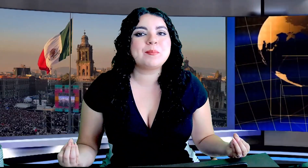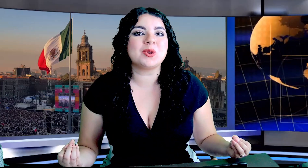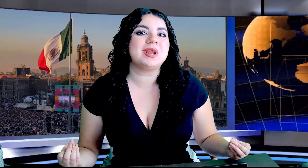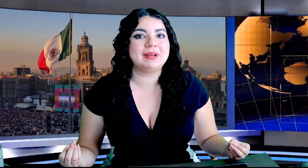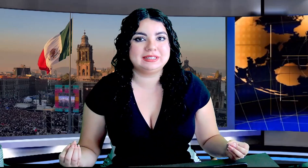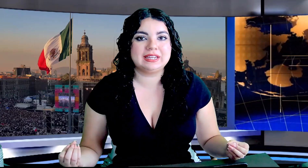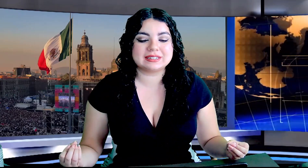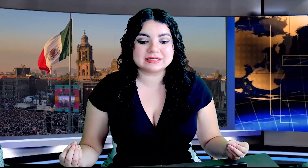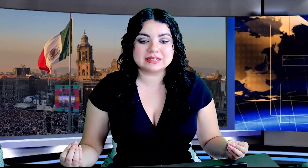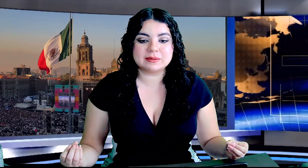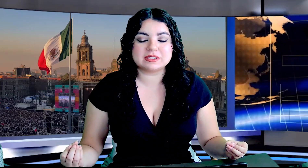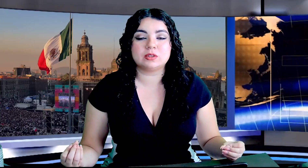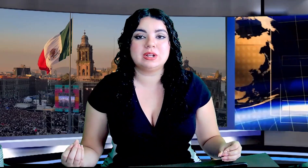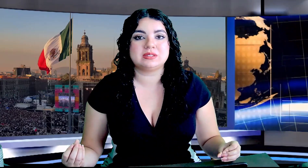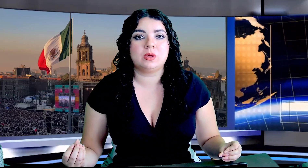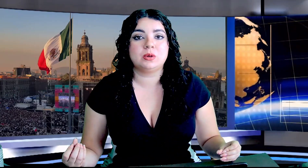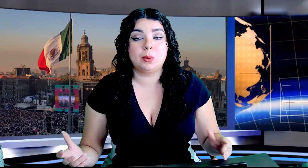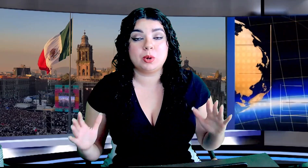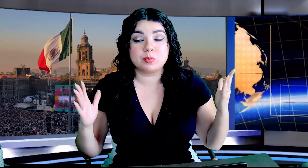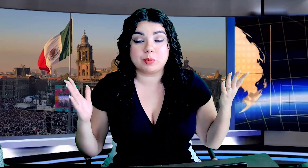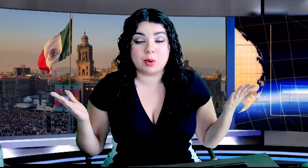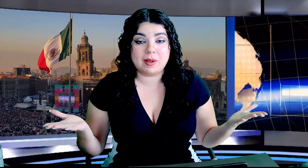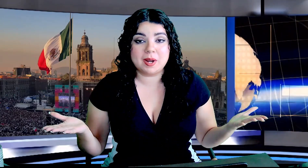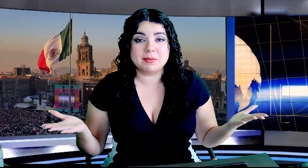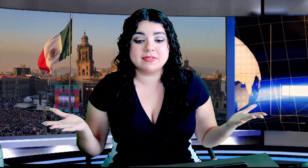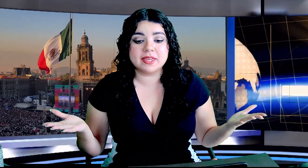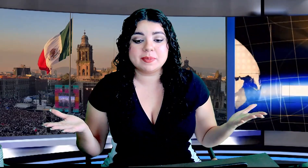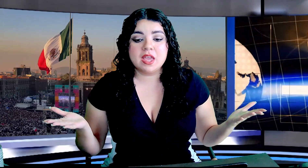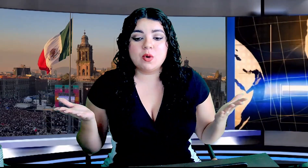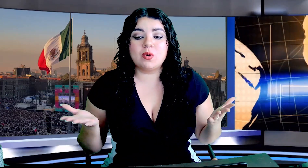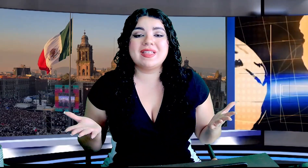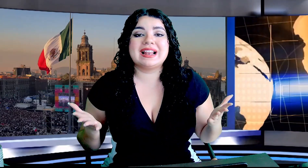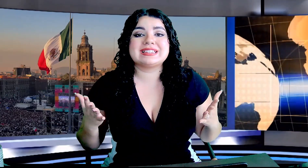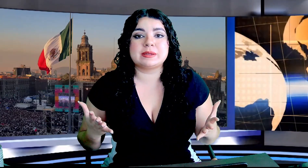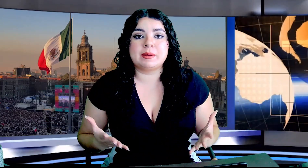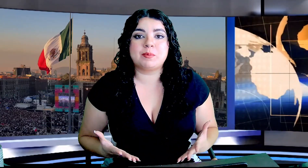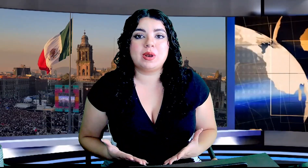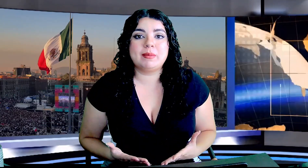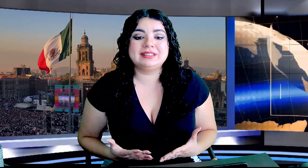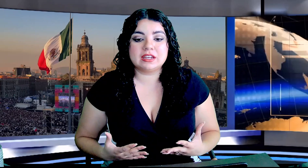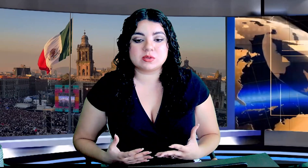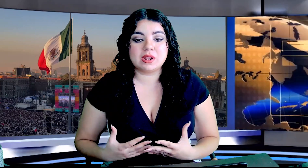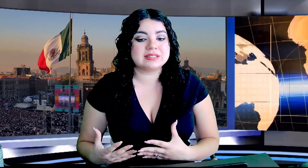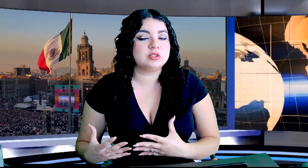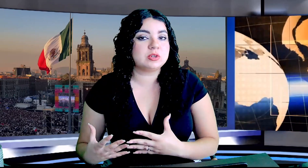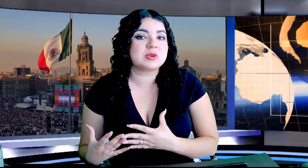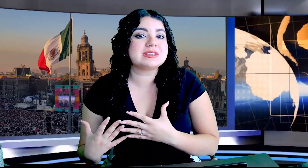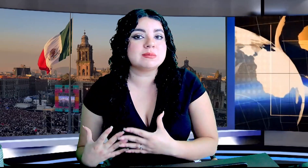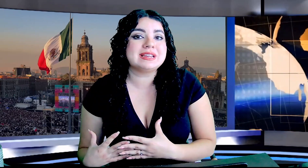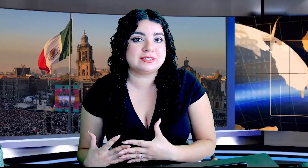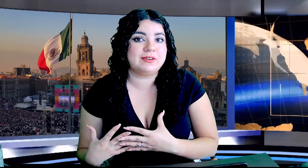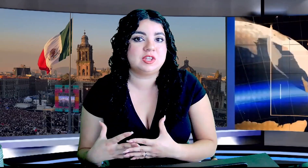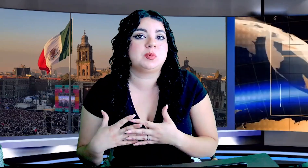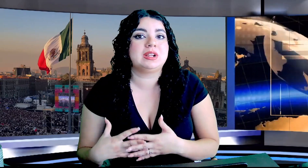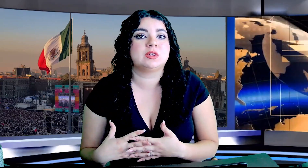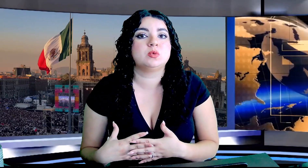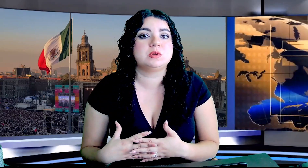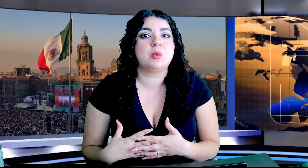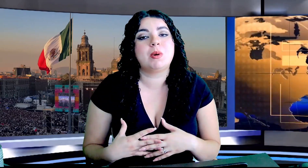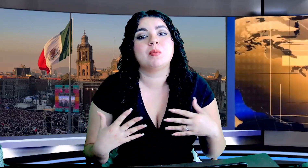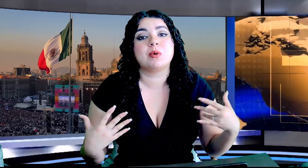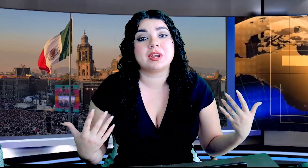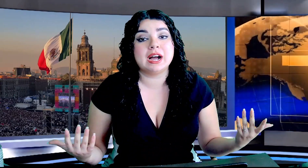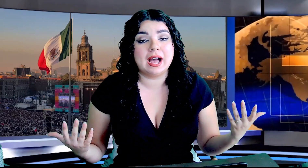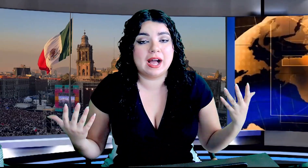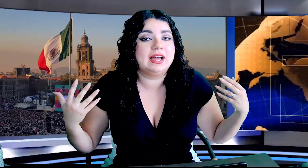fea problemática que está atravesando el estado de Nuevo León, probablemente una de las problemáticas o de las situaciones más feas por las que un ser